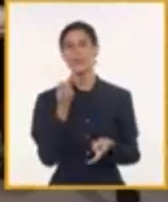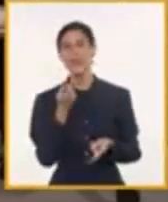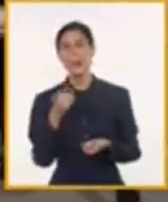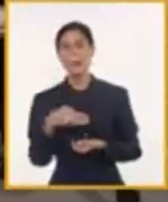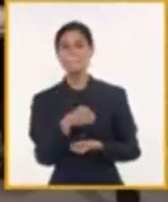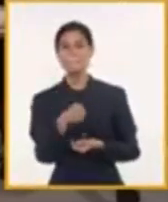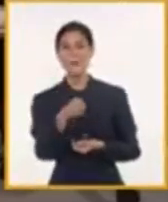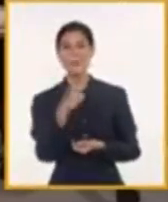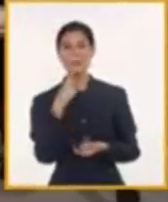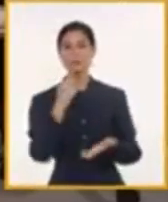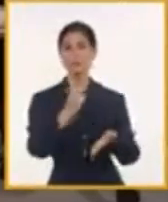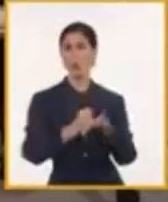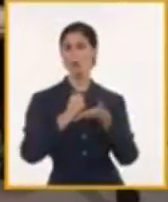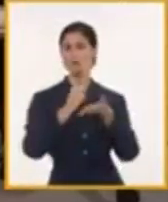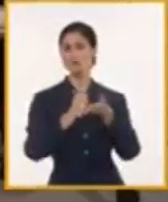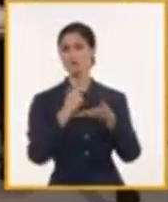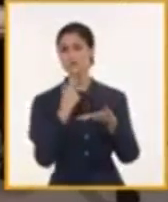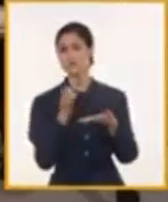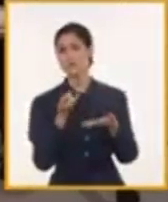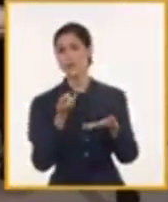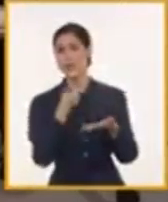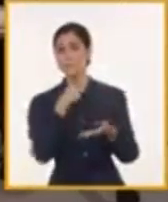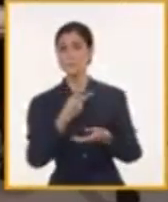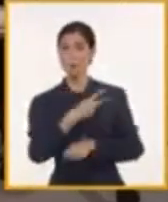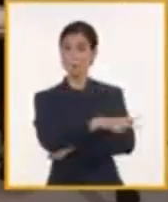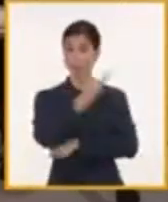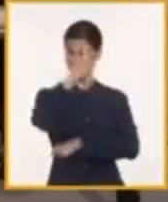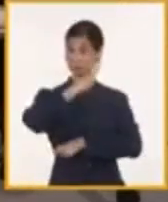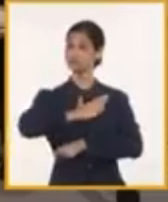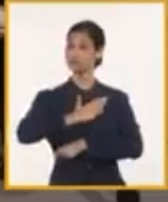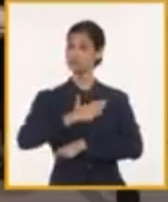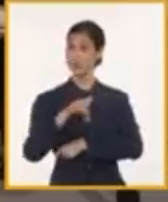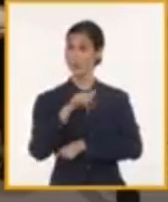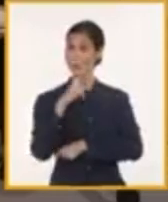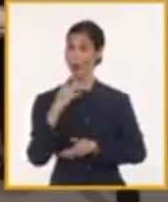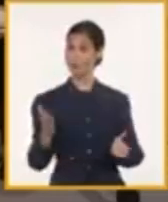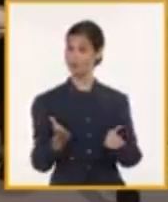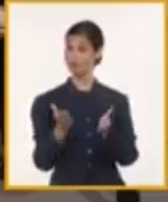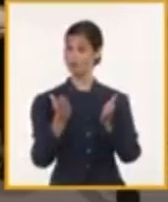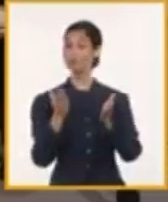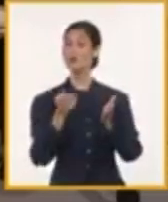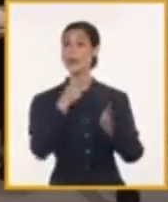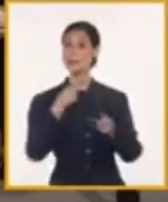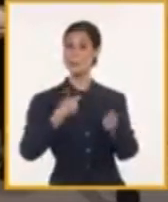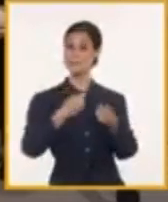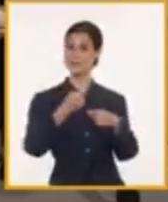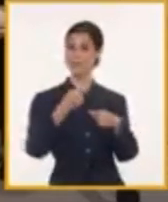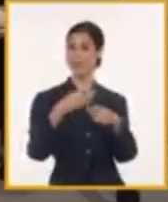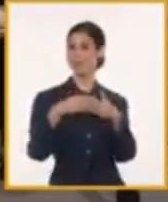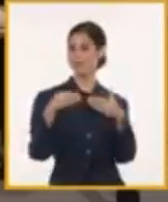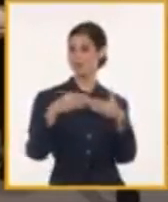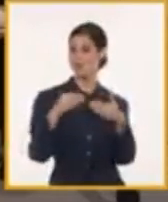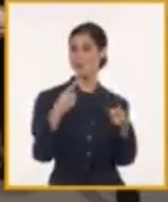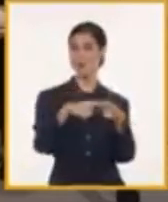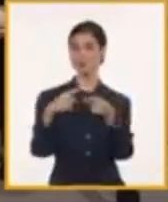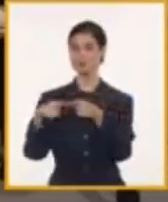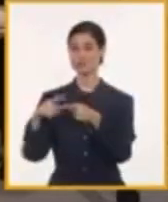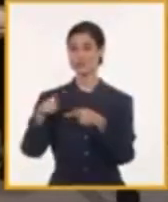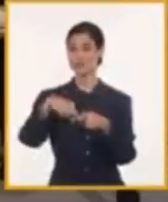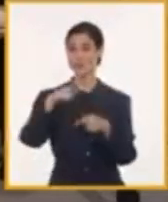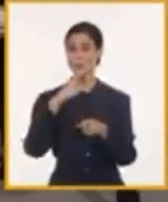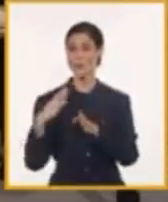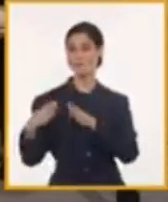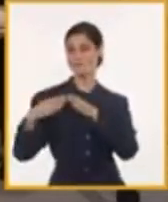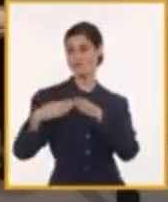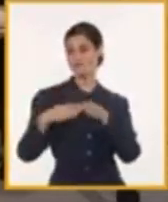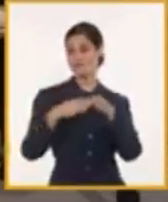rubros exportables para el país, que nos dan divisas para poder incluso importar otras necesidades